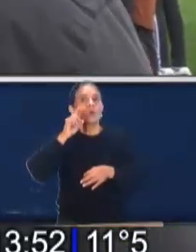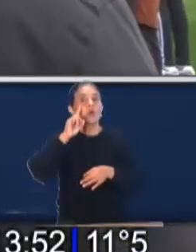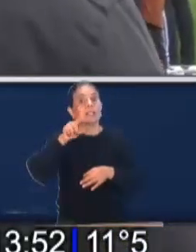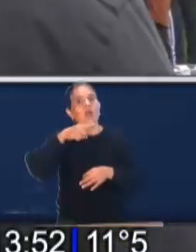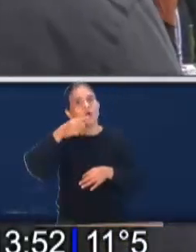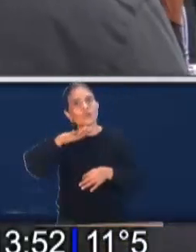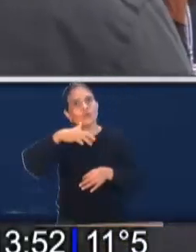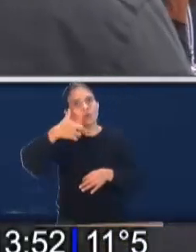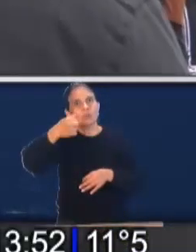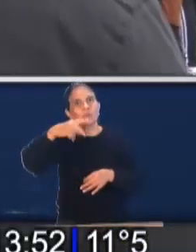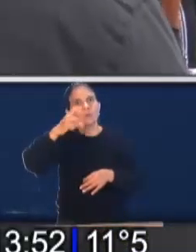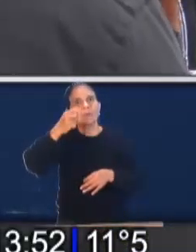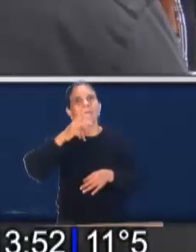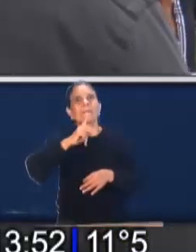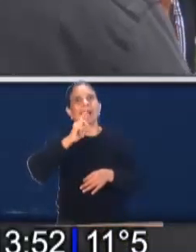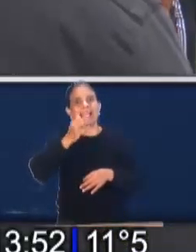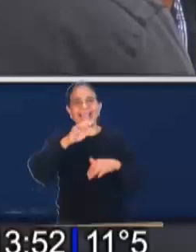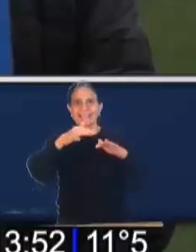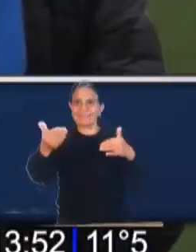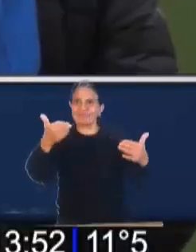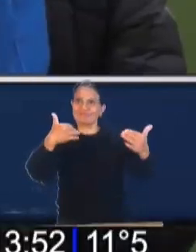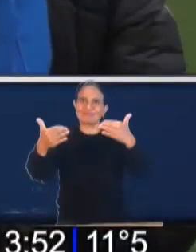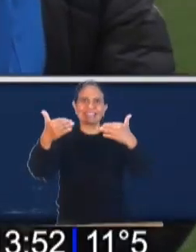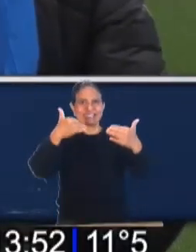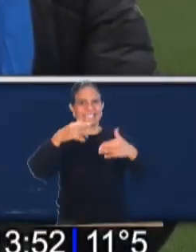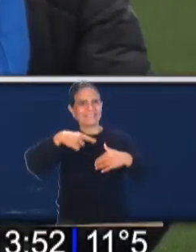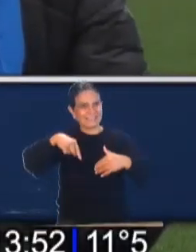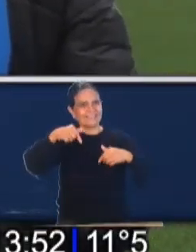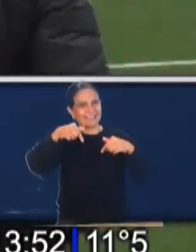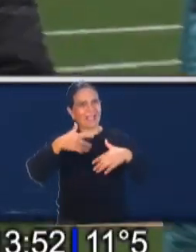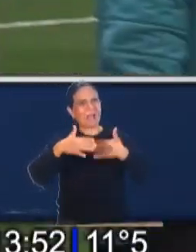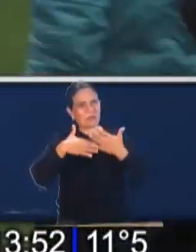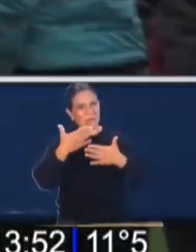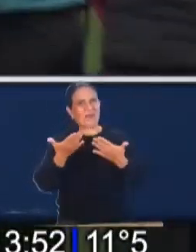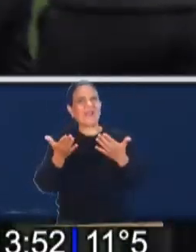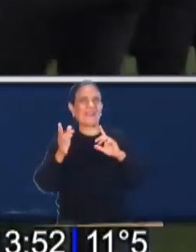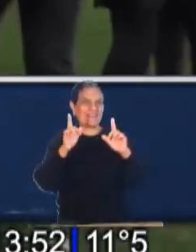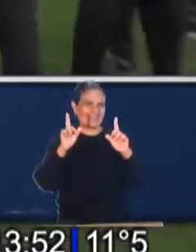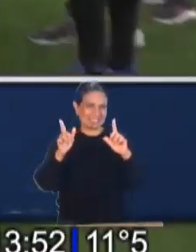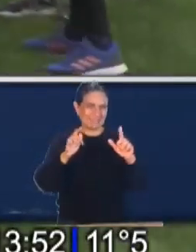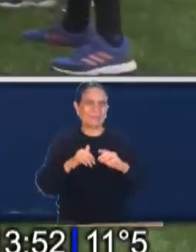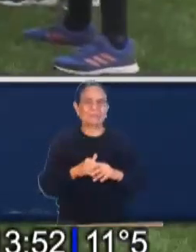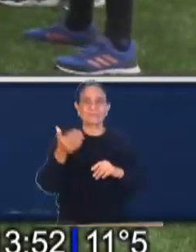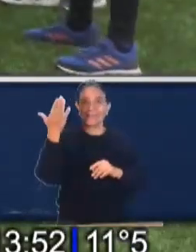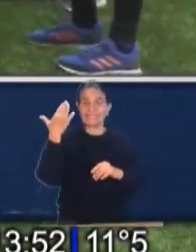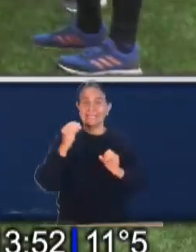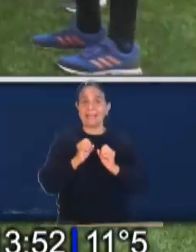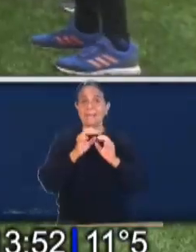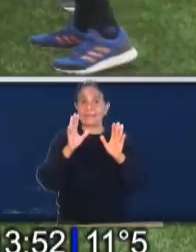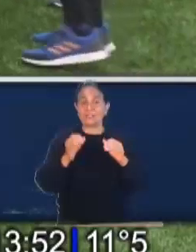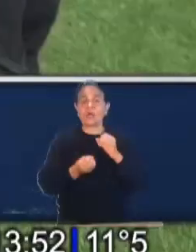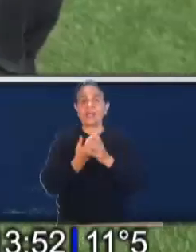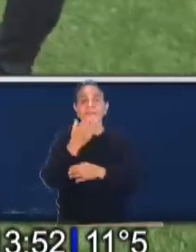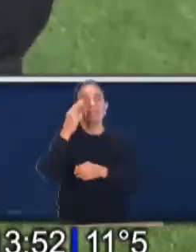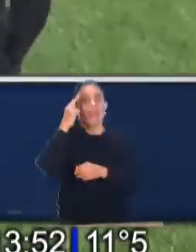de Pancanta, que se acercaron los chicos a disfrutar de las actividades. Esto arrancó ayer, estamos en el turno mañana de